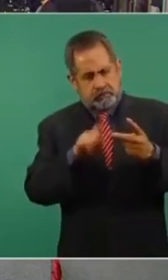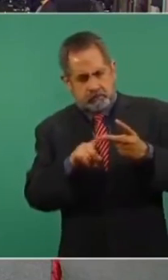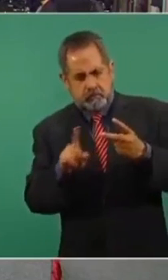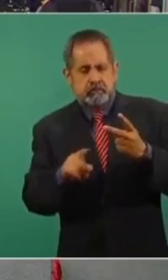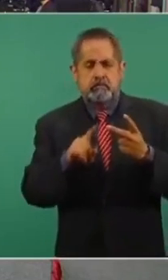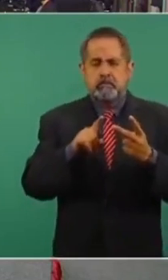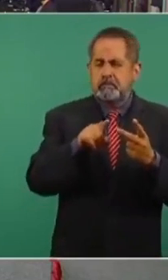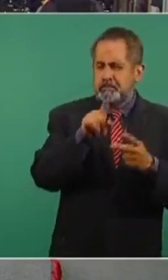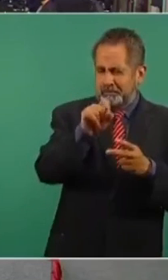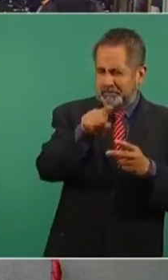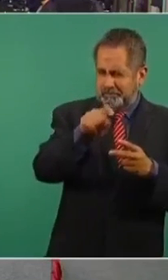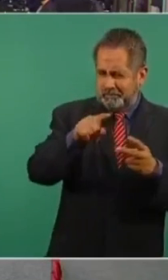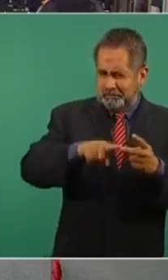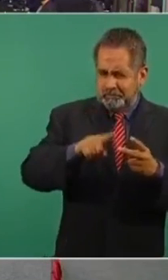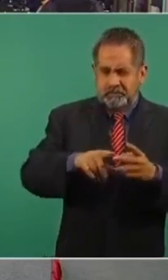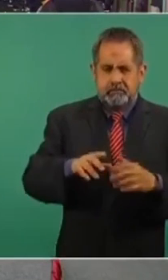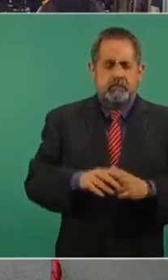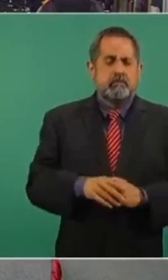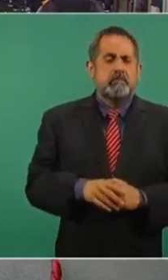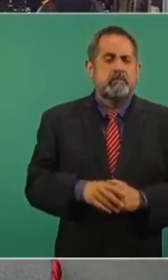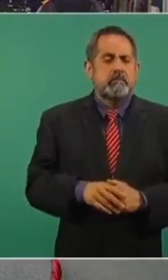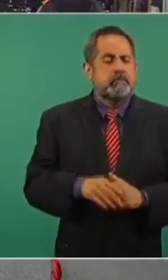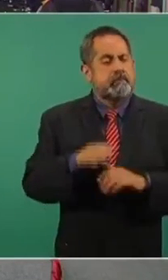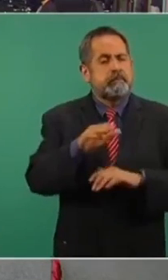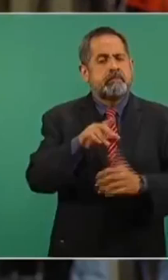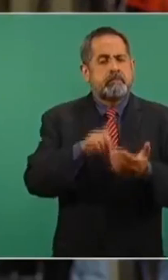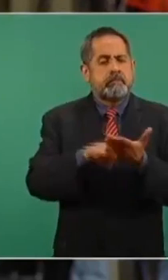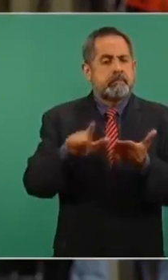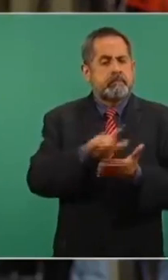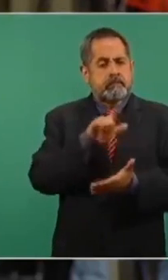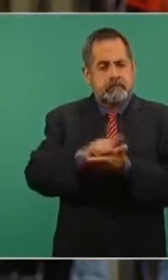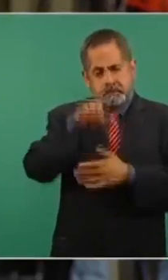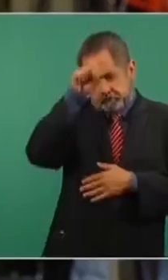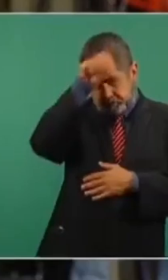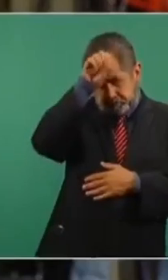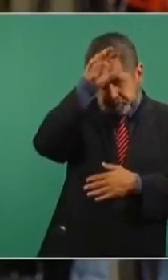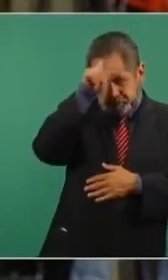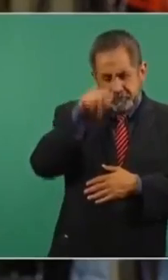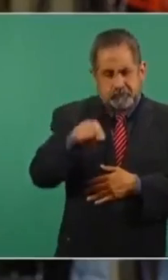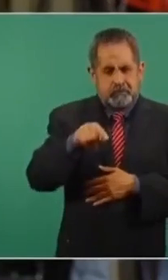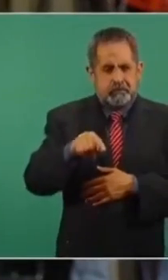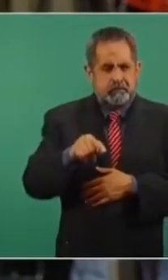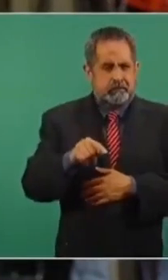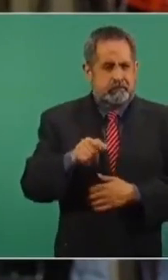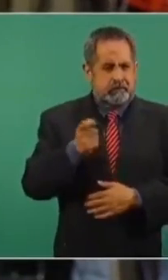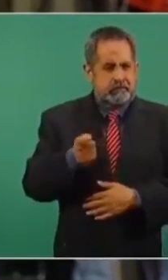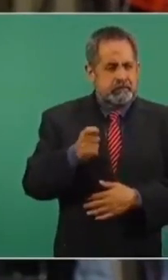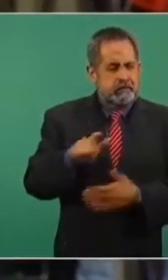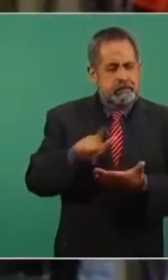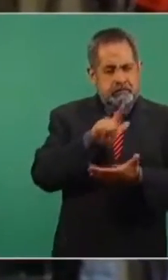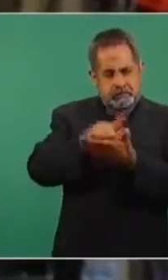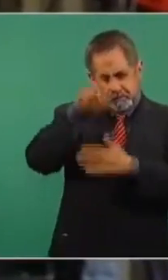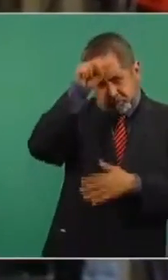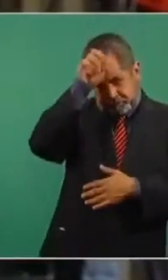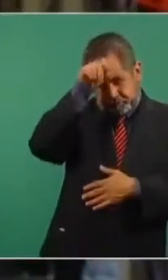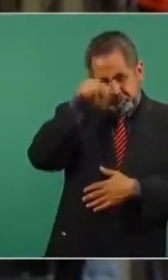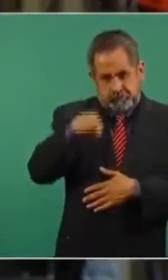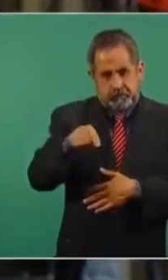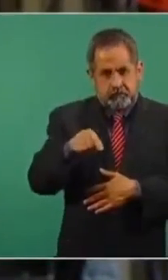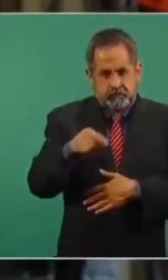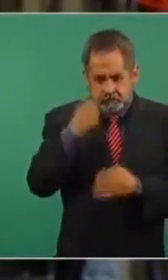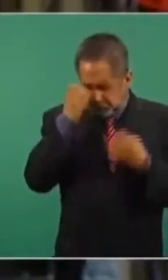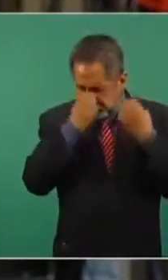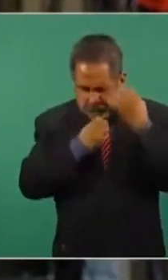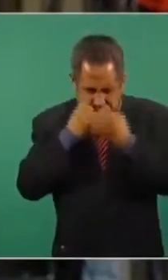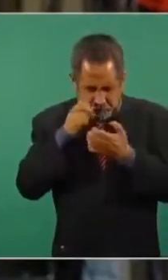punto, es precisamente sobre la ley minera, que esta ley minera, que en la